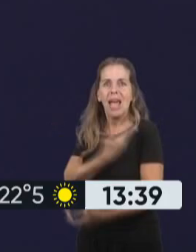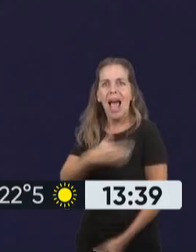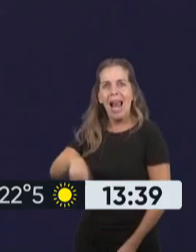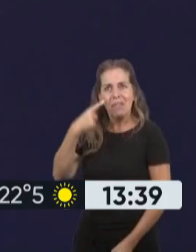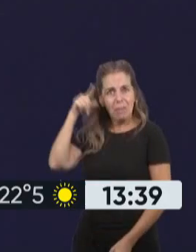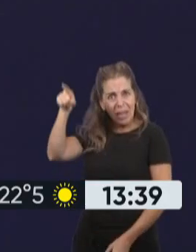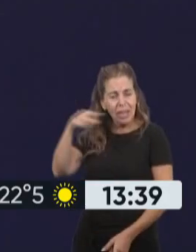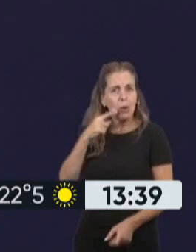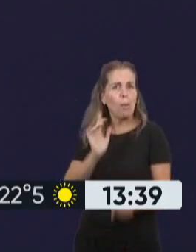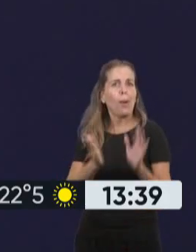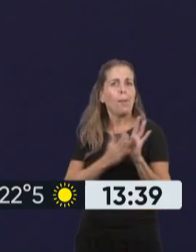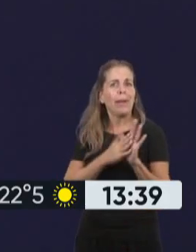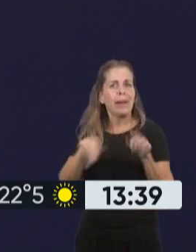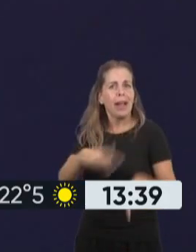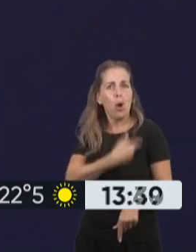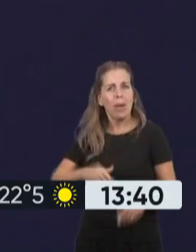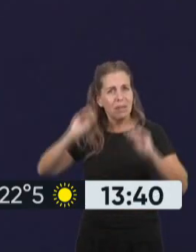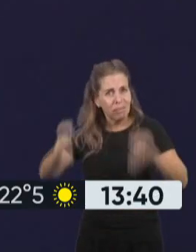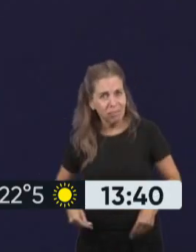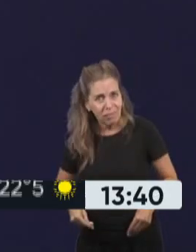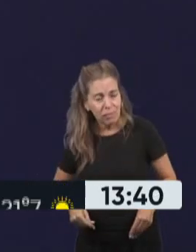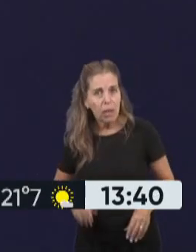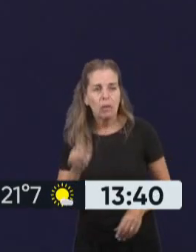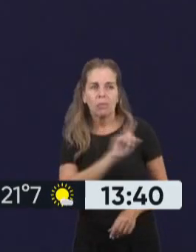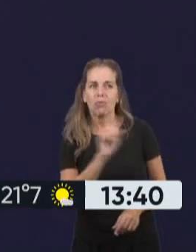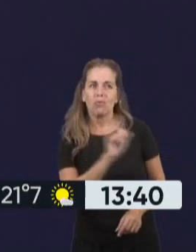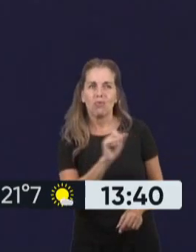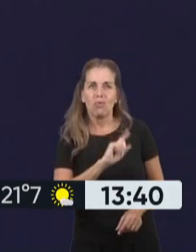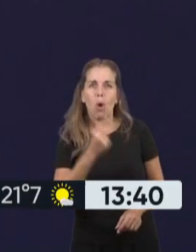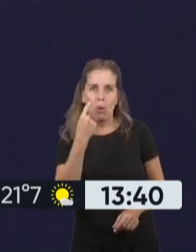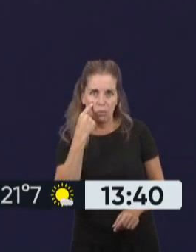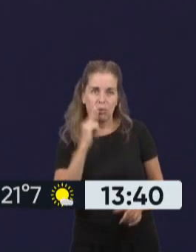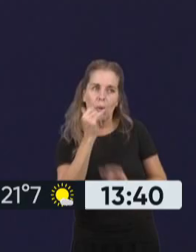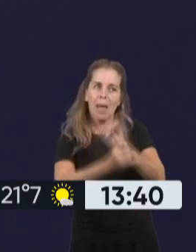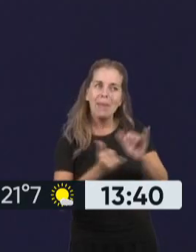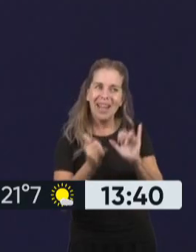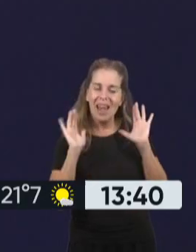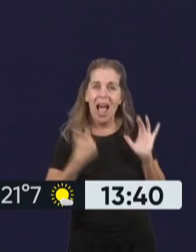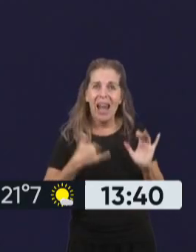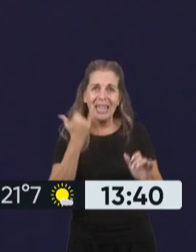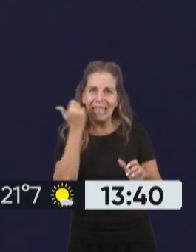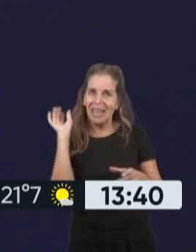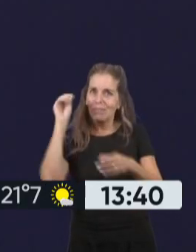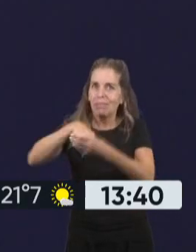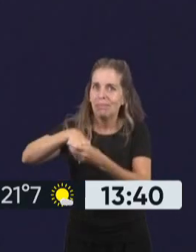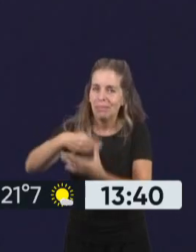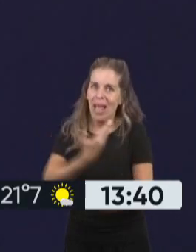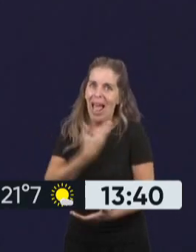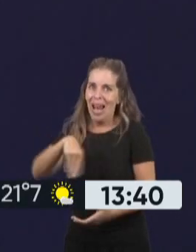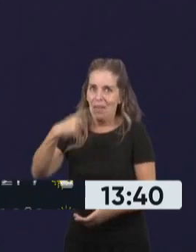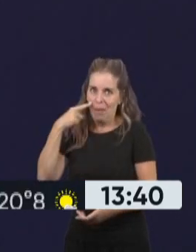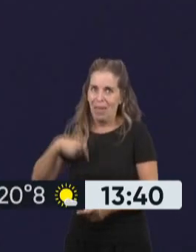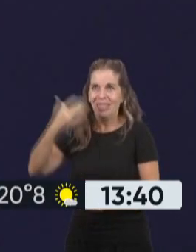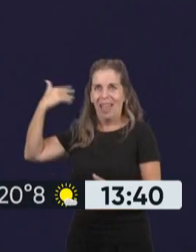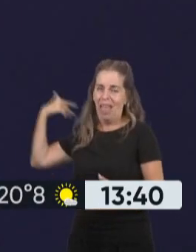mira, yo te voy a explicar algo. Nosotros en el FMI ya estamos. Nosotros no recurrimos al FMI. Nosotros